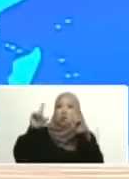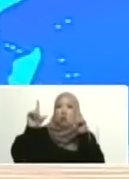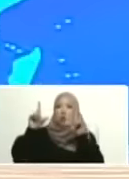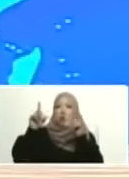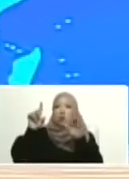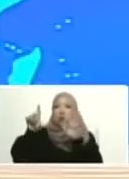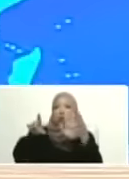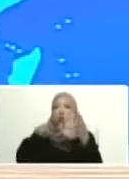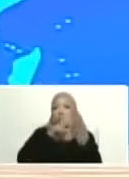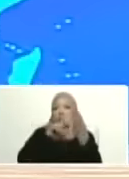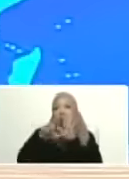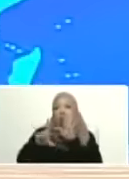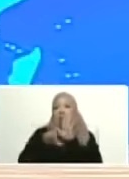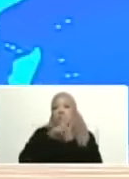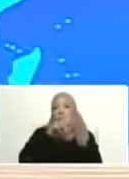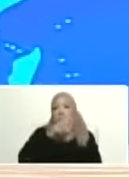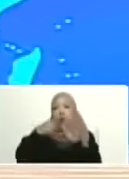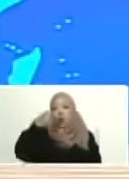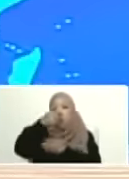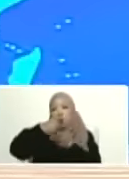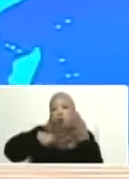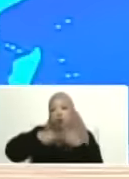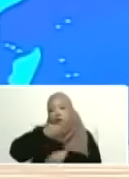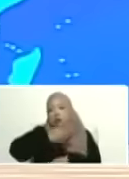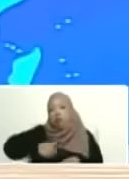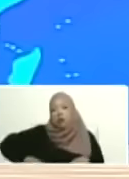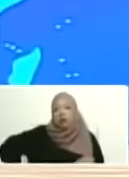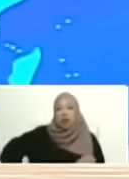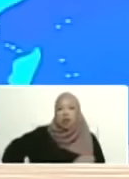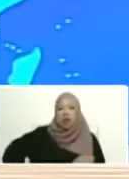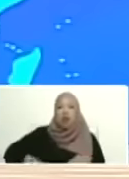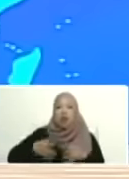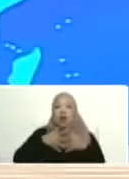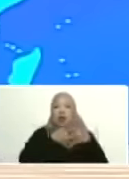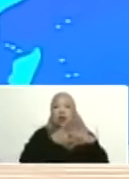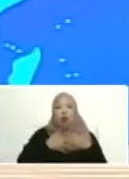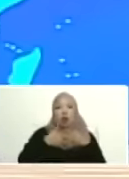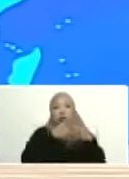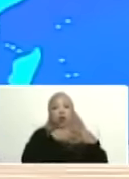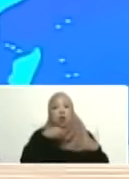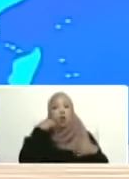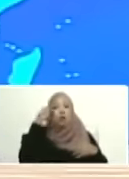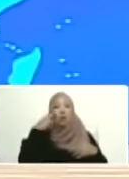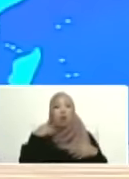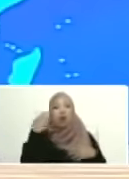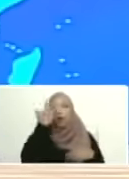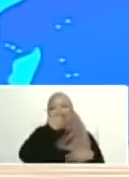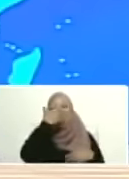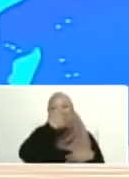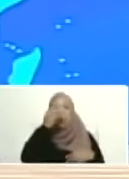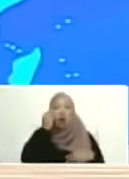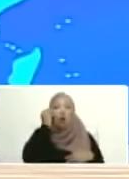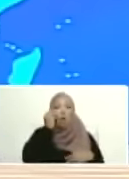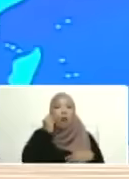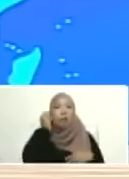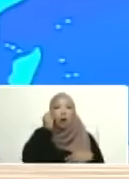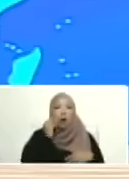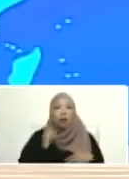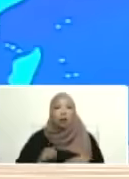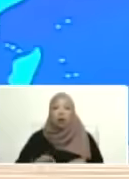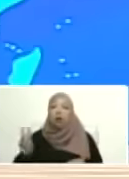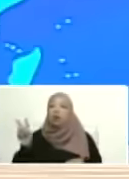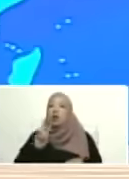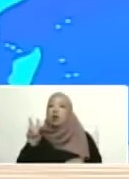decreto que firma Barack Obama como presidente de Estados Unidos, declarando que